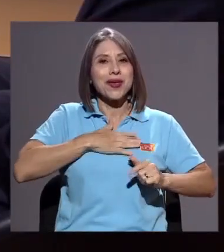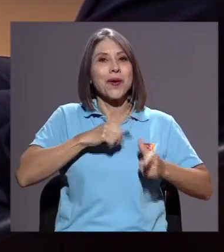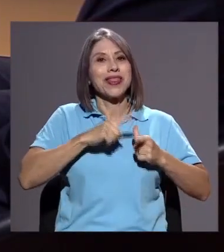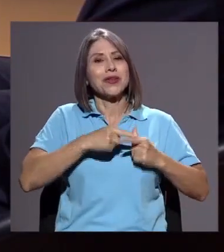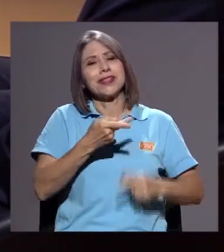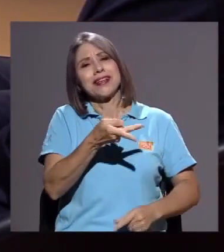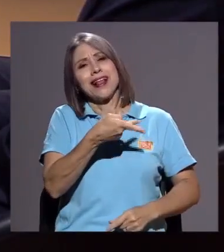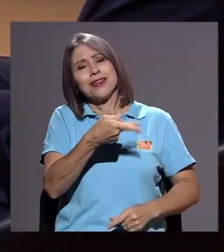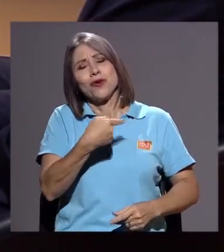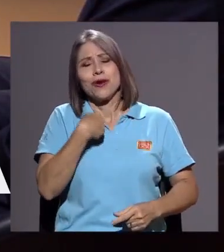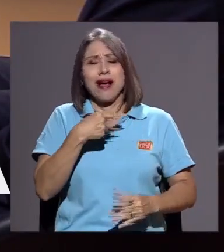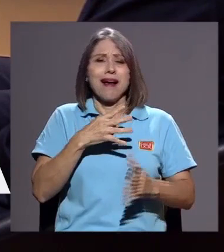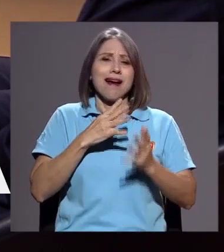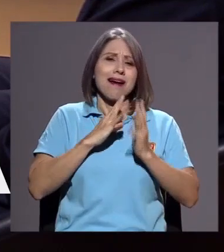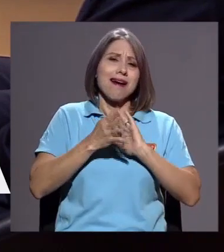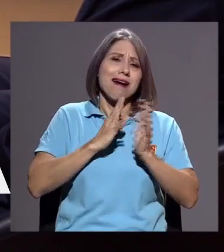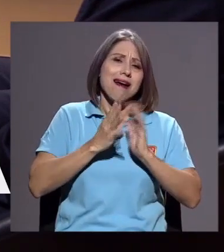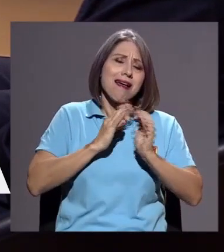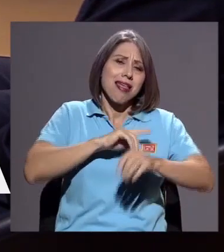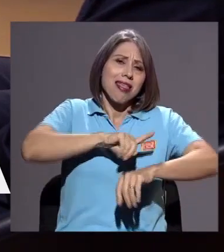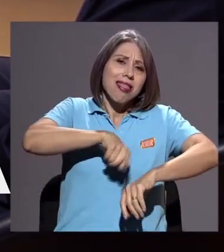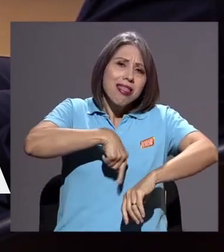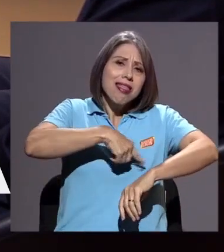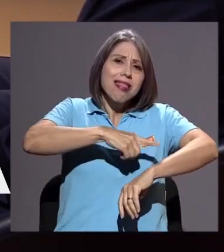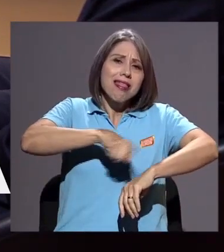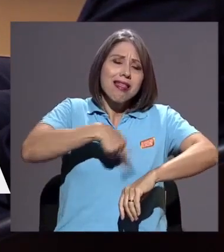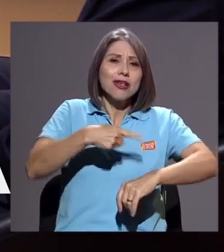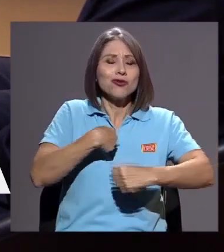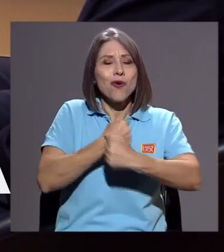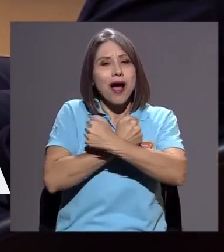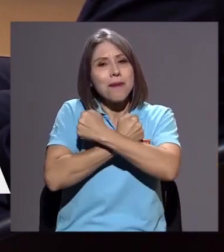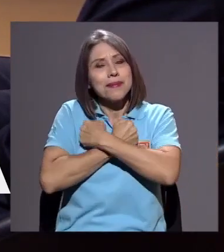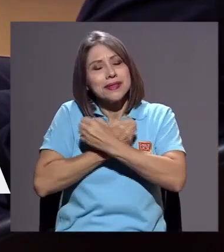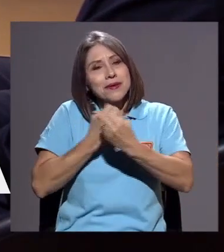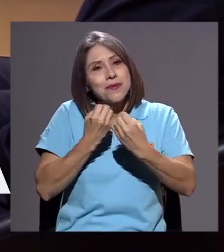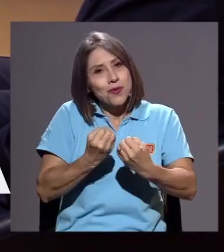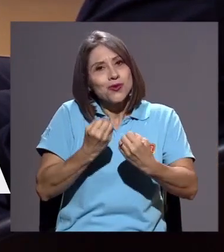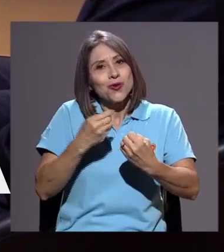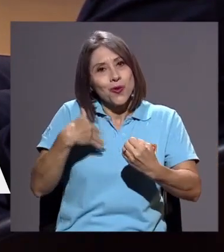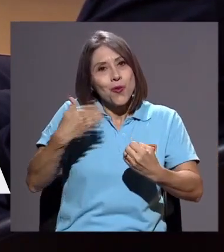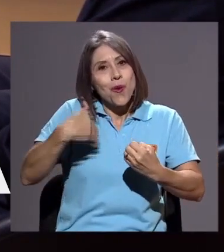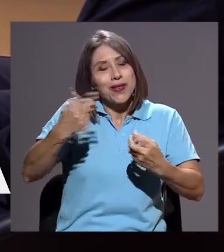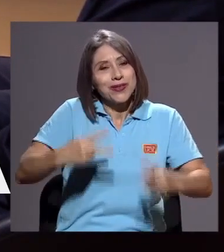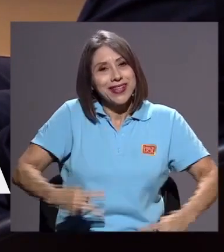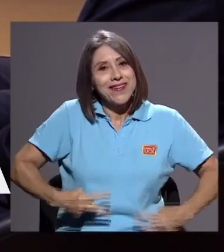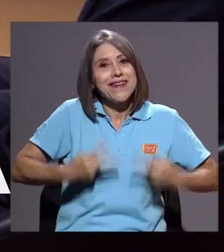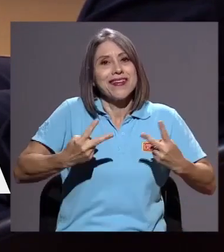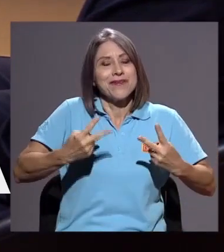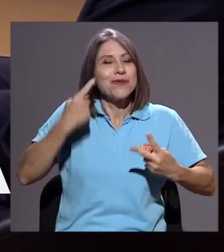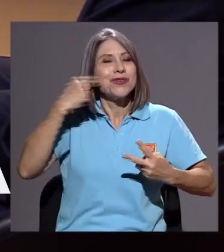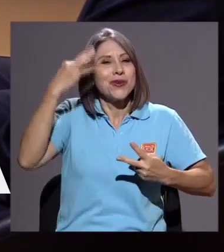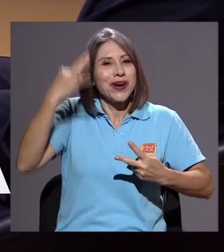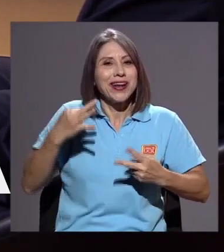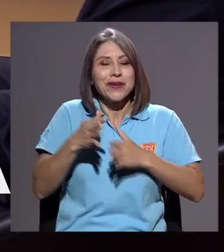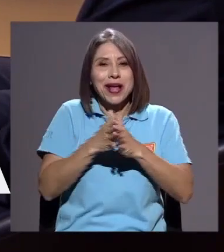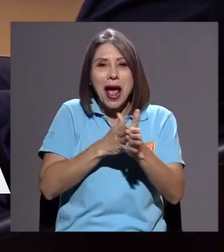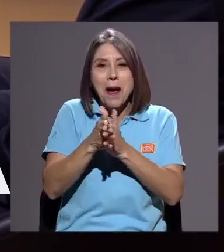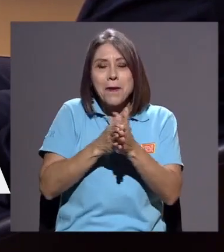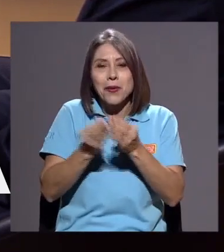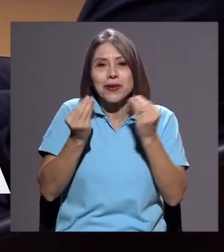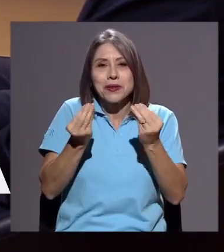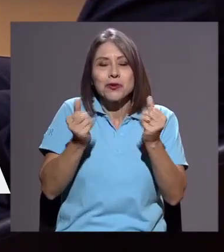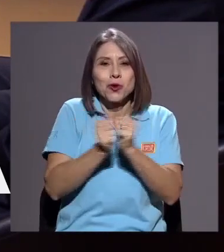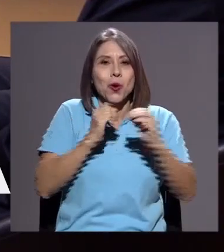conversábamos largas tertulias y lo aprecié mucho en vida, creo que lo aproveché con sus conversaciones.